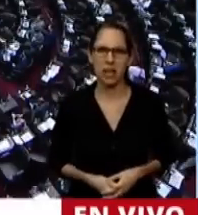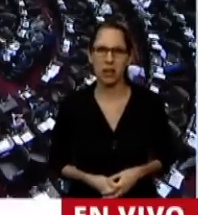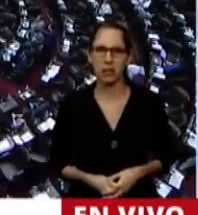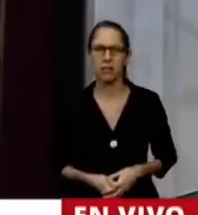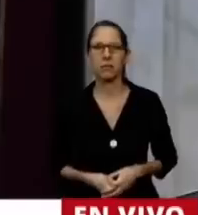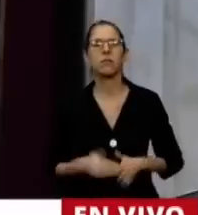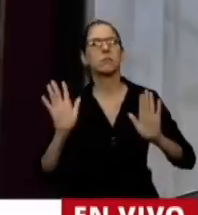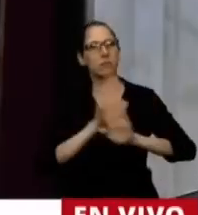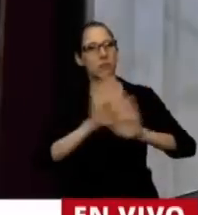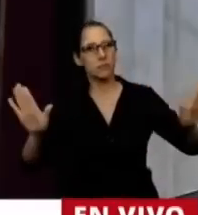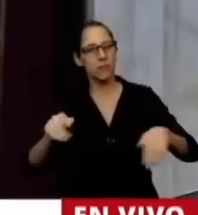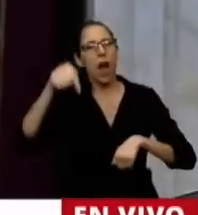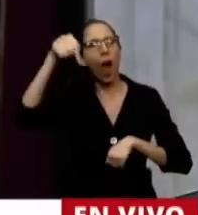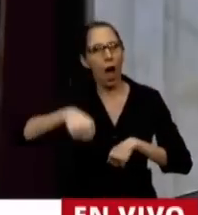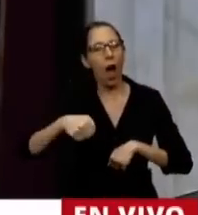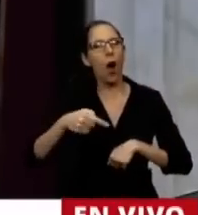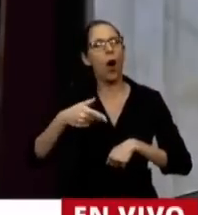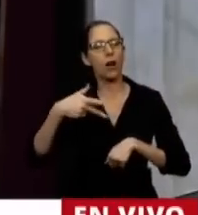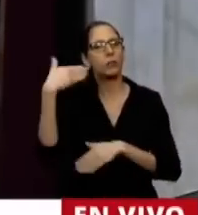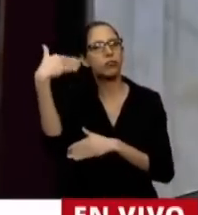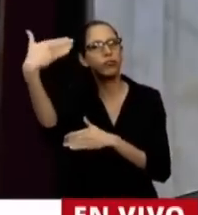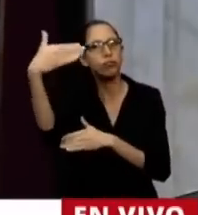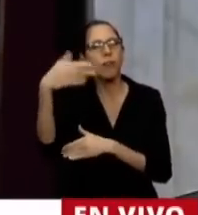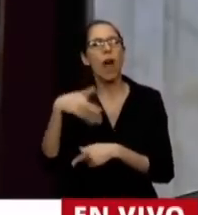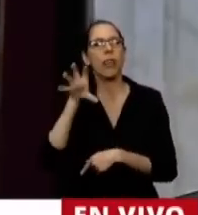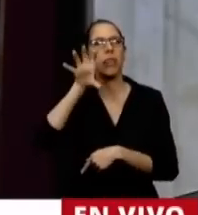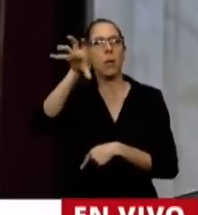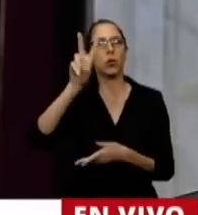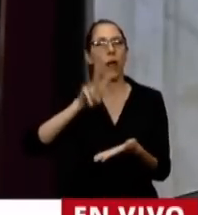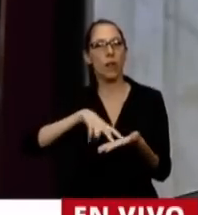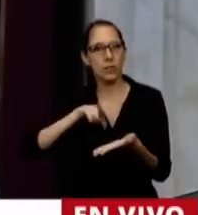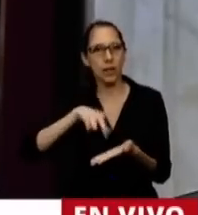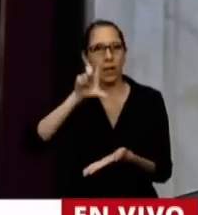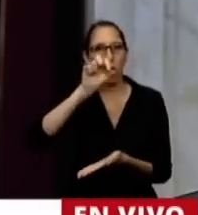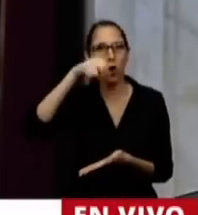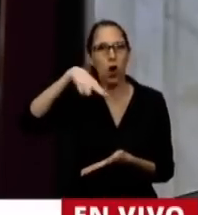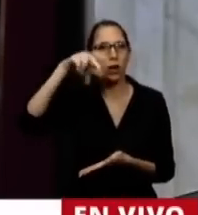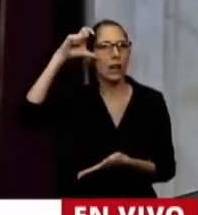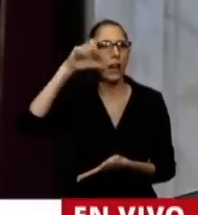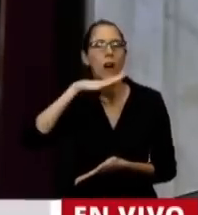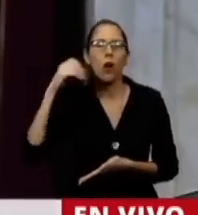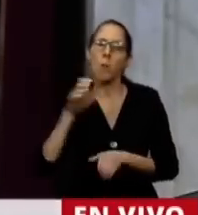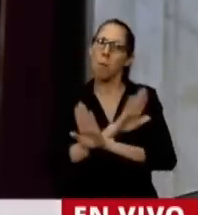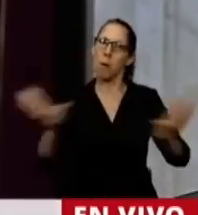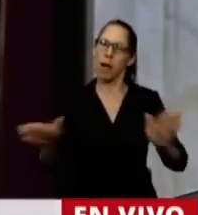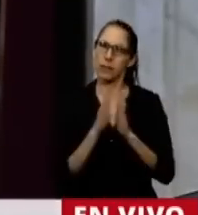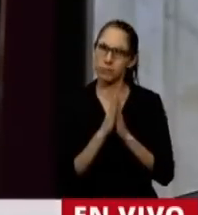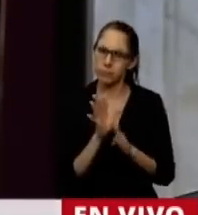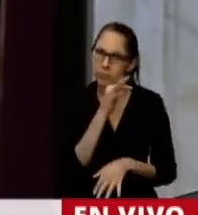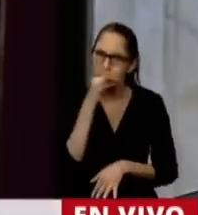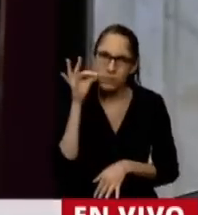de la palabra la diputada por Salta, Virginia Cornejo. Le pido por favor silencio, quedan pocos oradores.